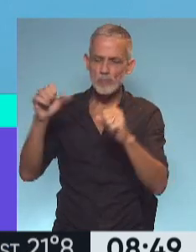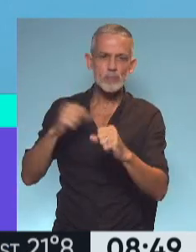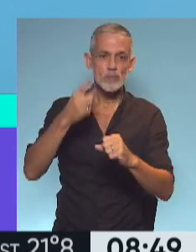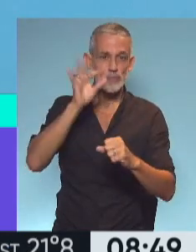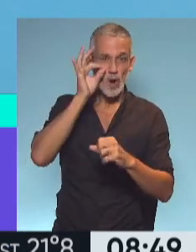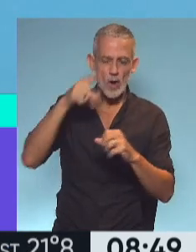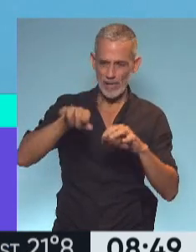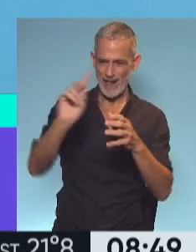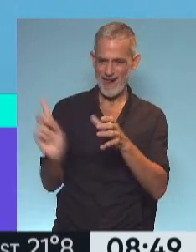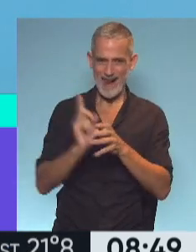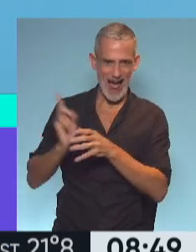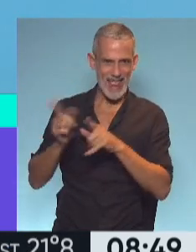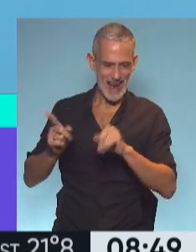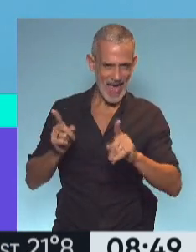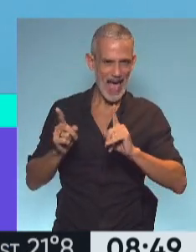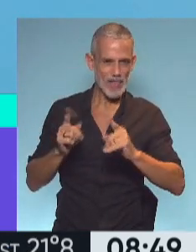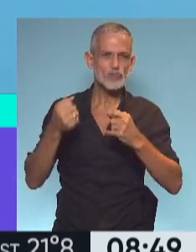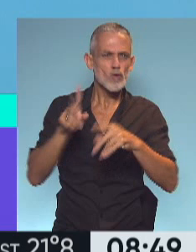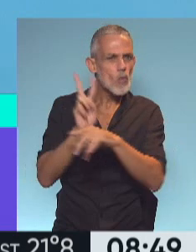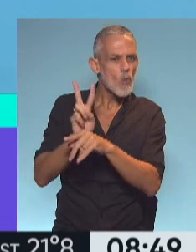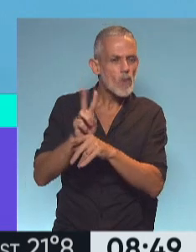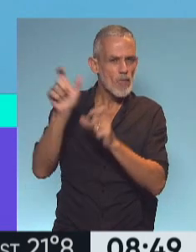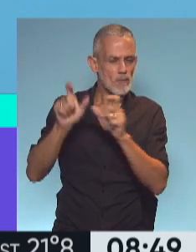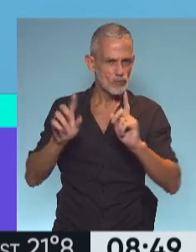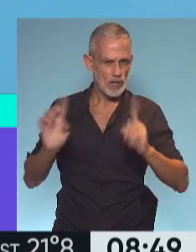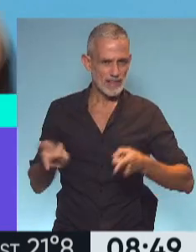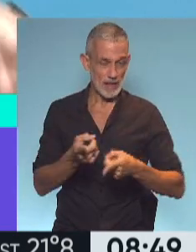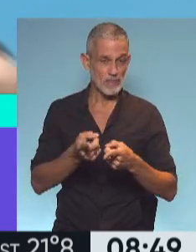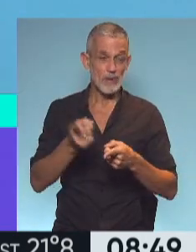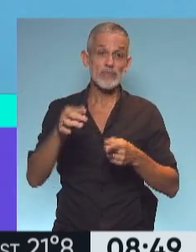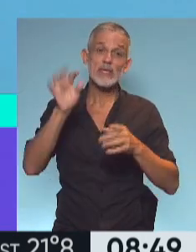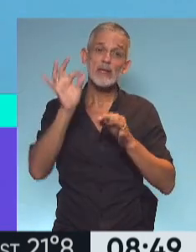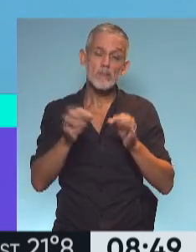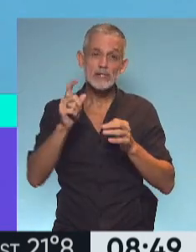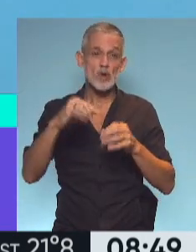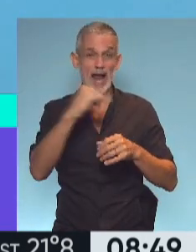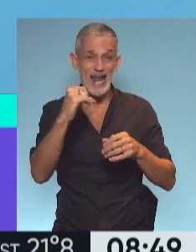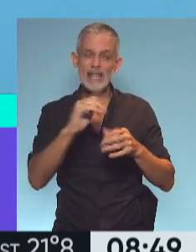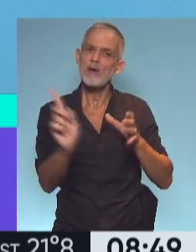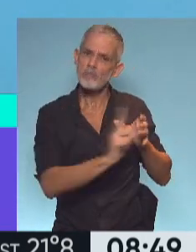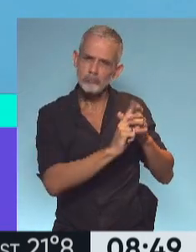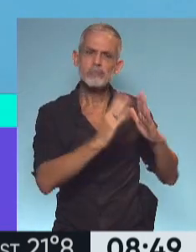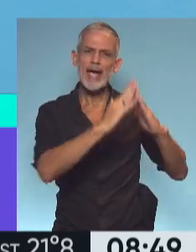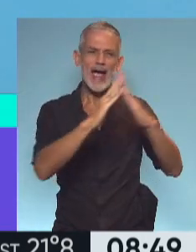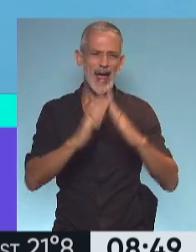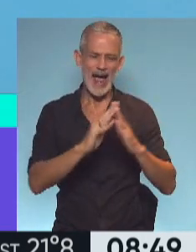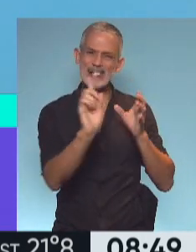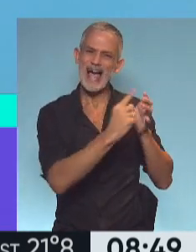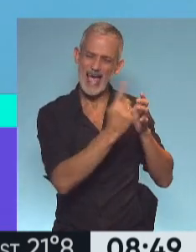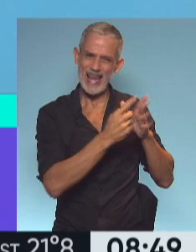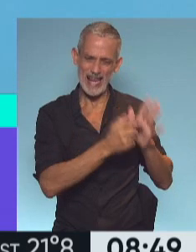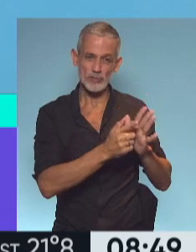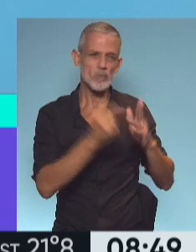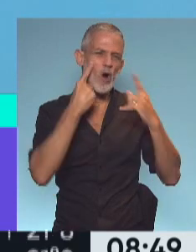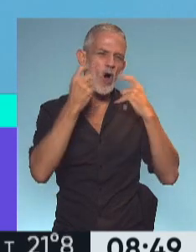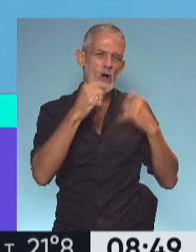se han aislado, se ha prestado cuidado, y quienes son negativos continuar el aislamiento en sus domicilios con el control